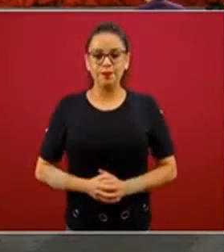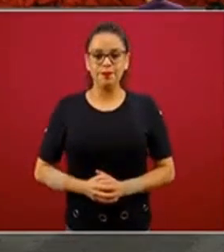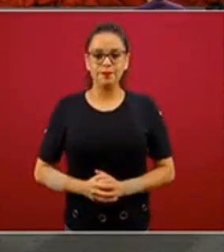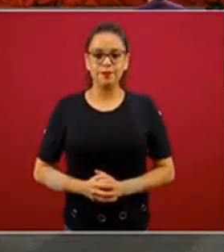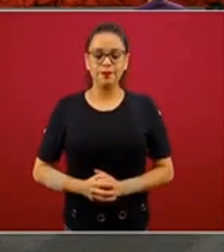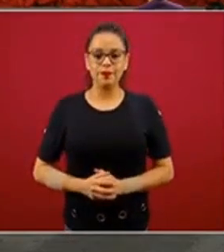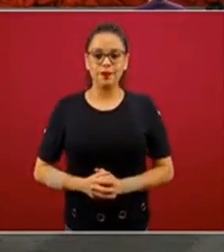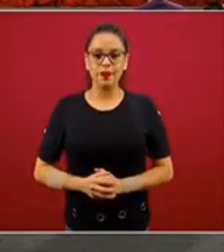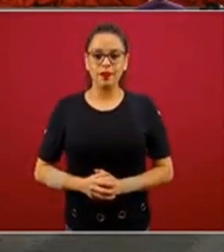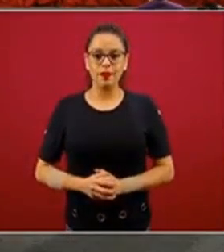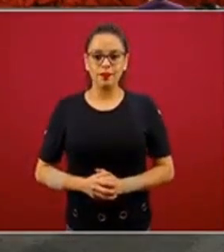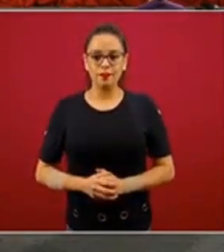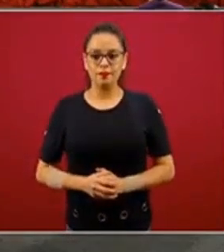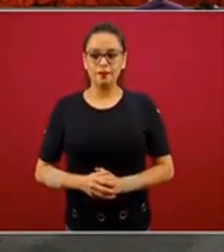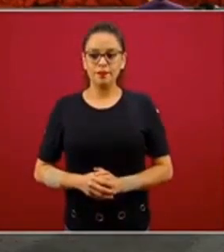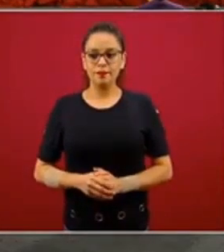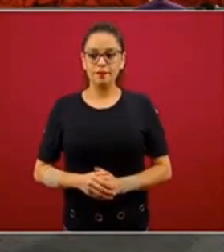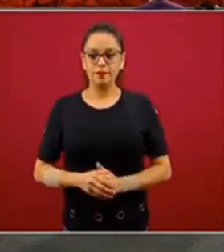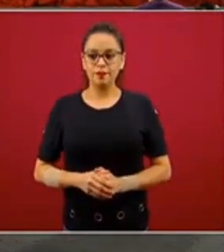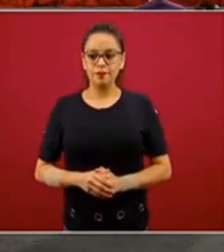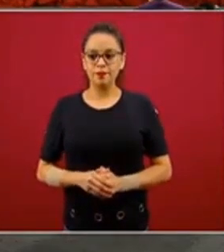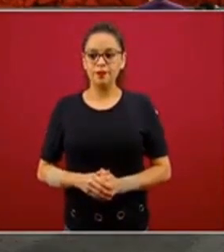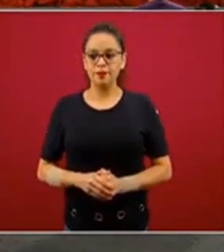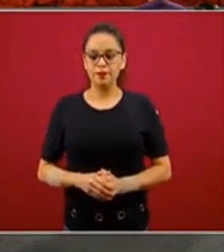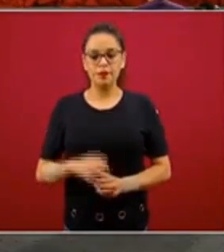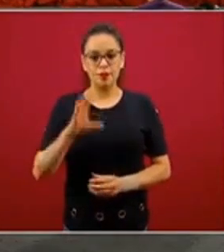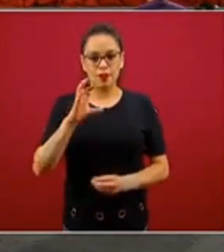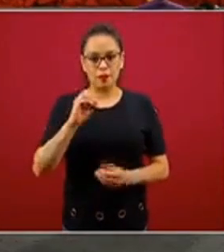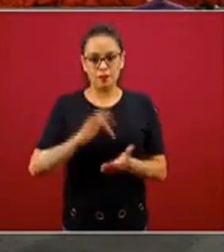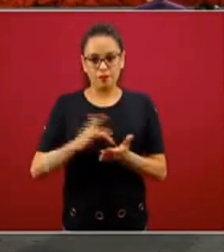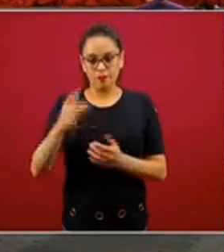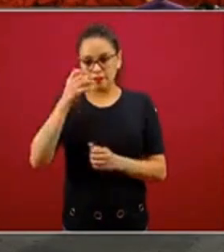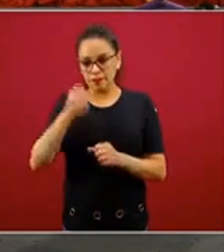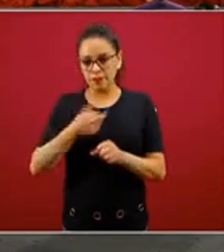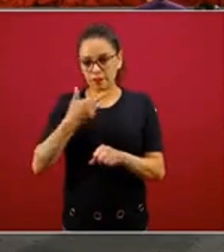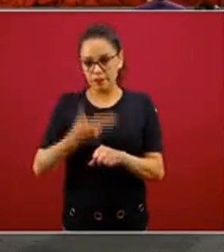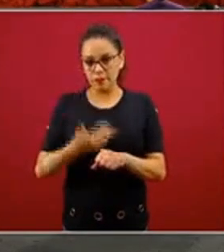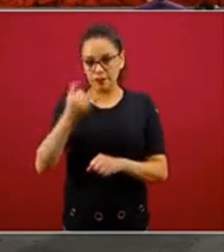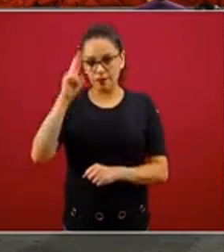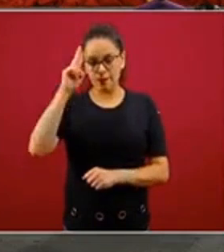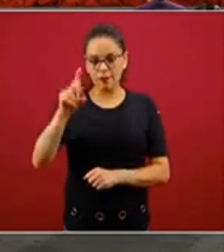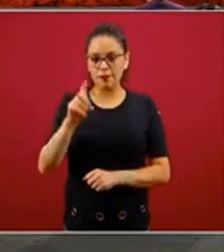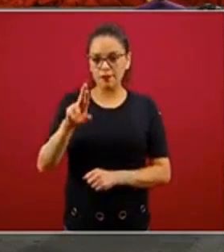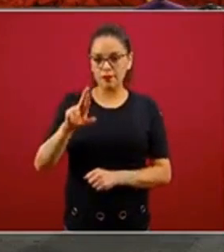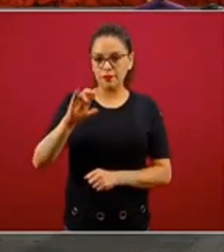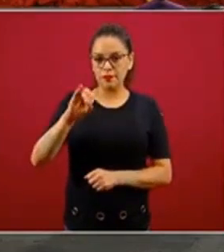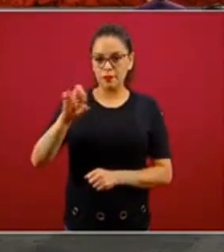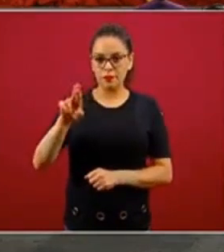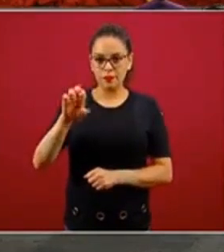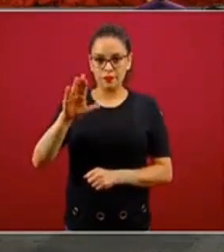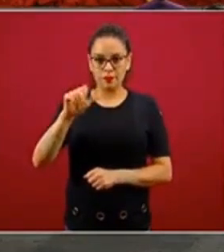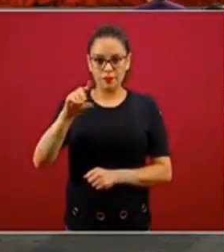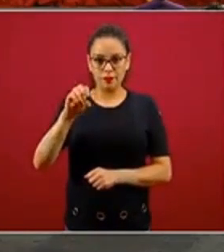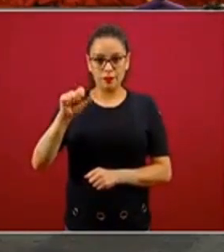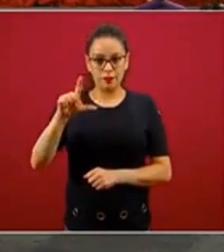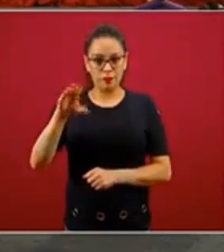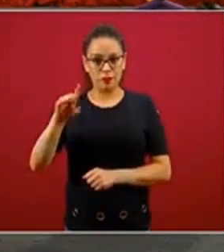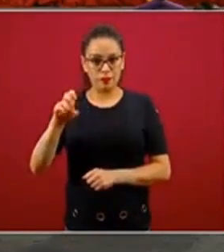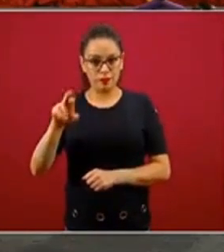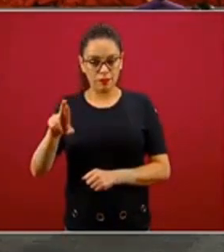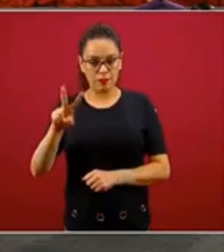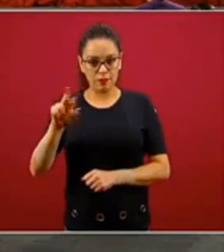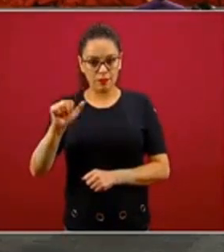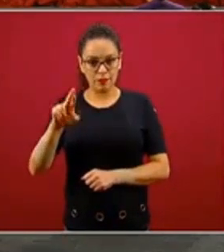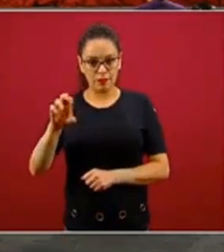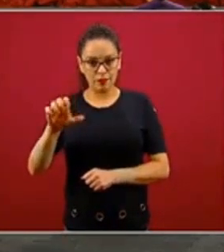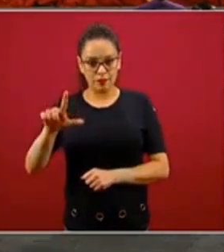Excelente. Muchas gracias, maestro y secretario de Salud, doctor Jorge Carlos Alcocer Varela.